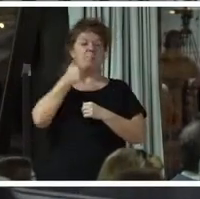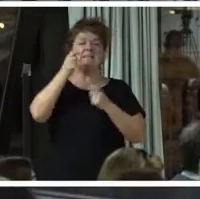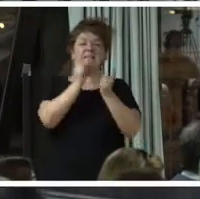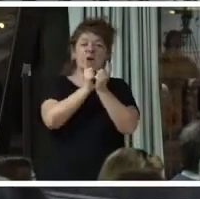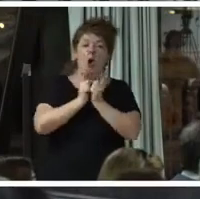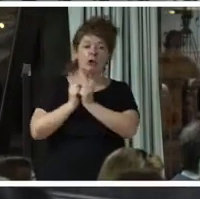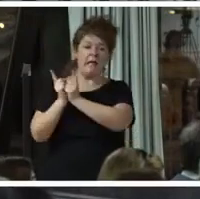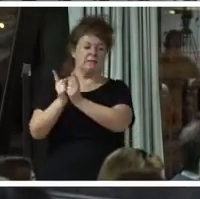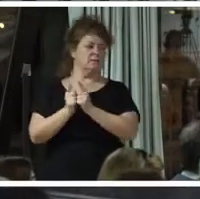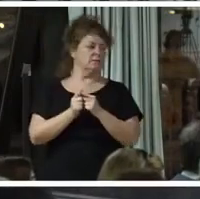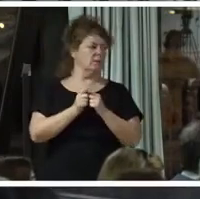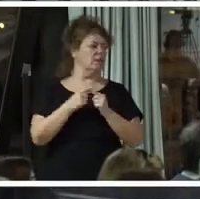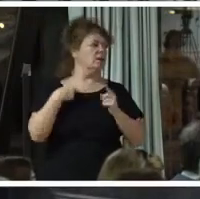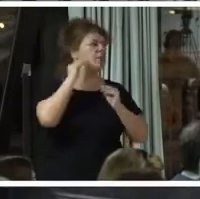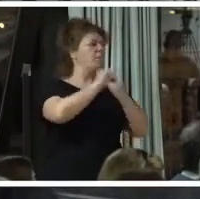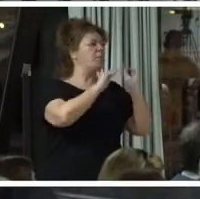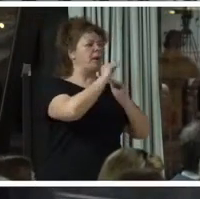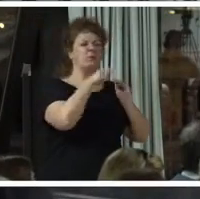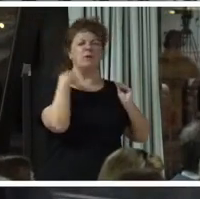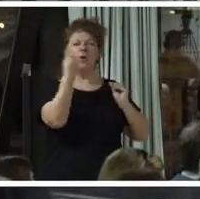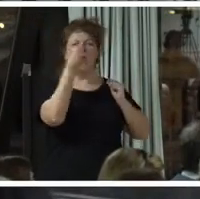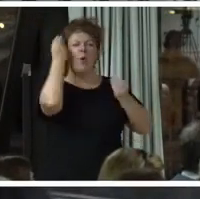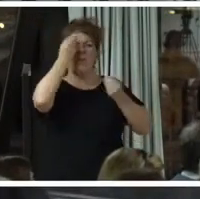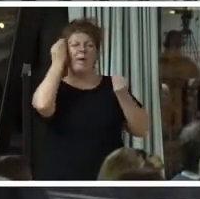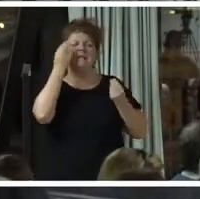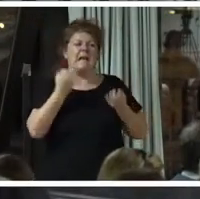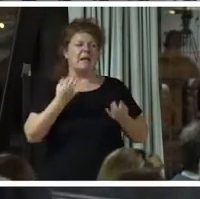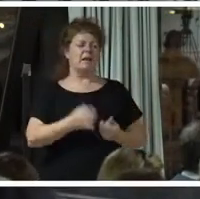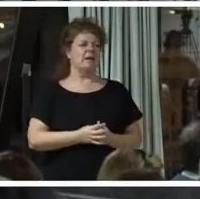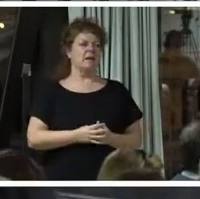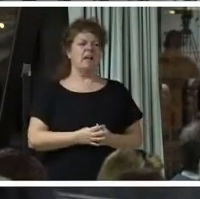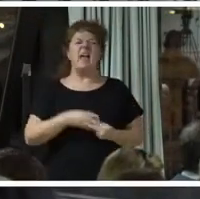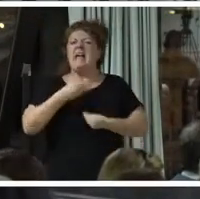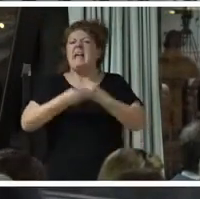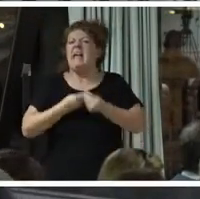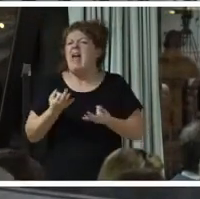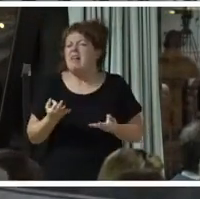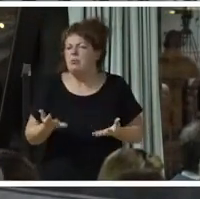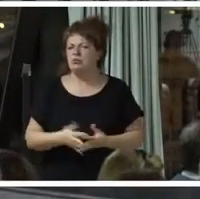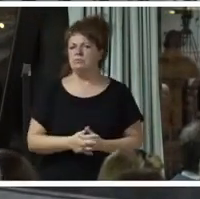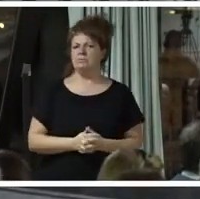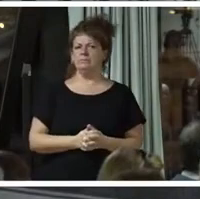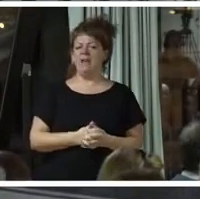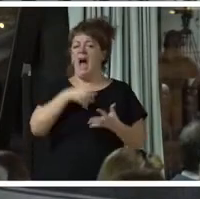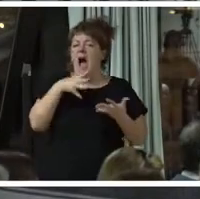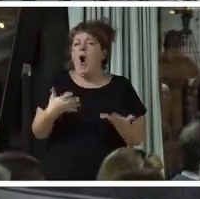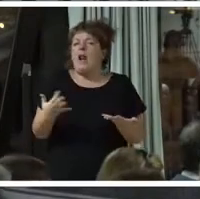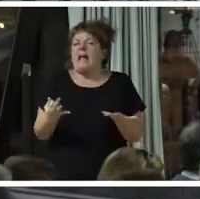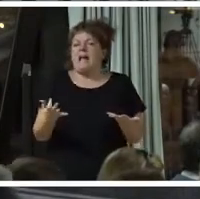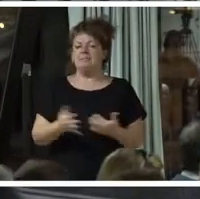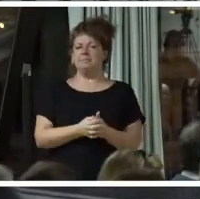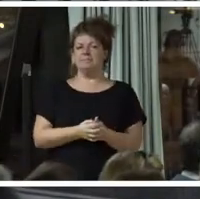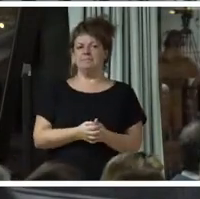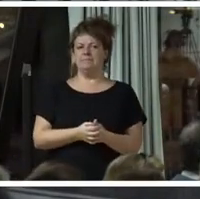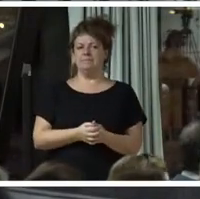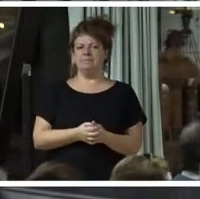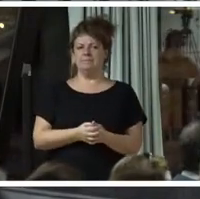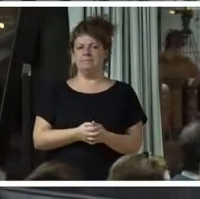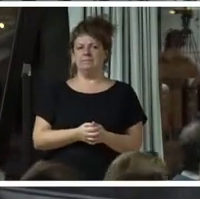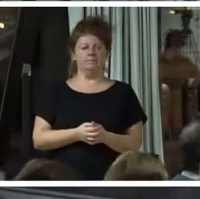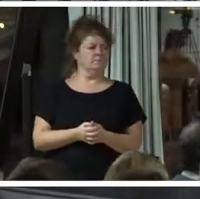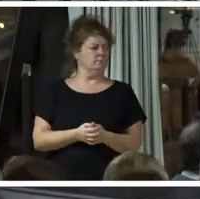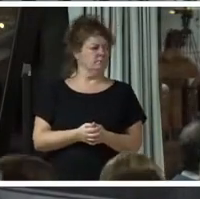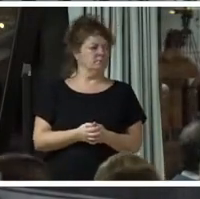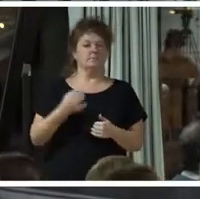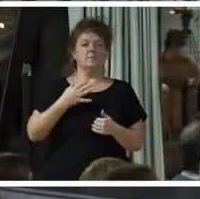breves en las que lo que vamos a pensar juntas es en qué hacer no en esa pregunta Y ahora qué qué hacemos qu Podemos hacer